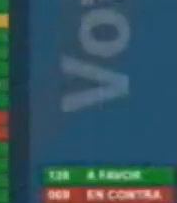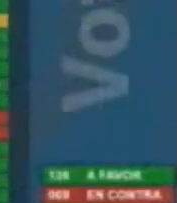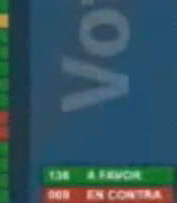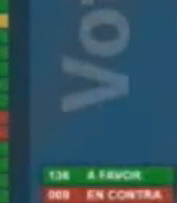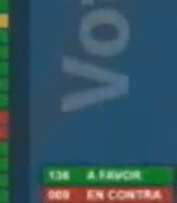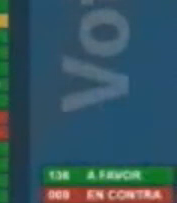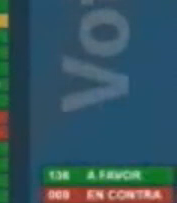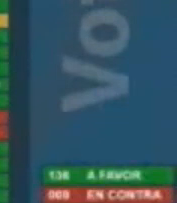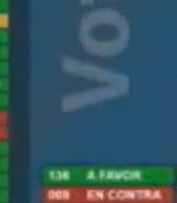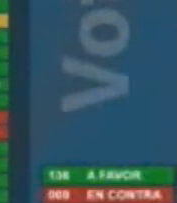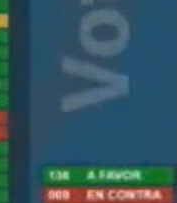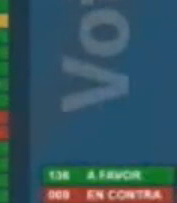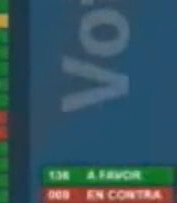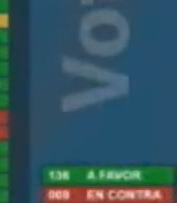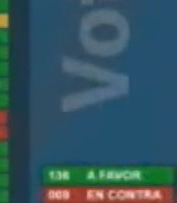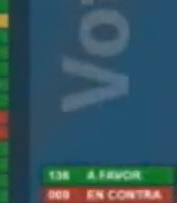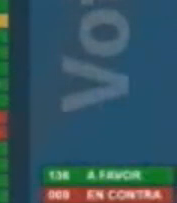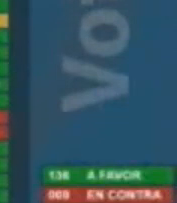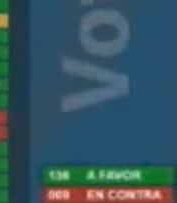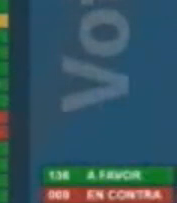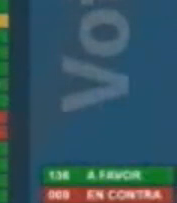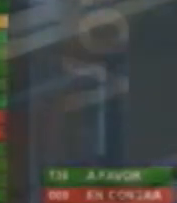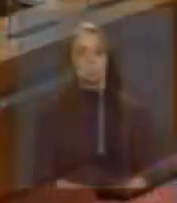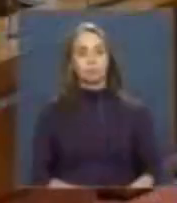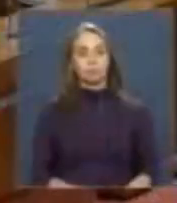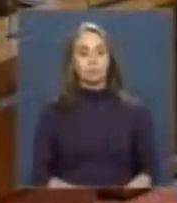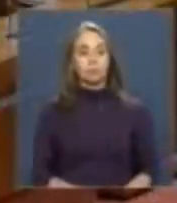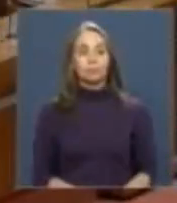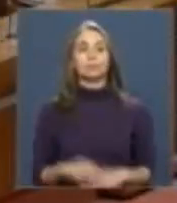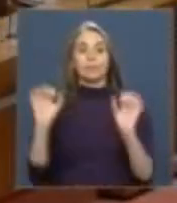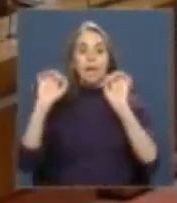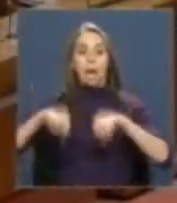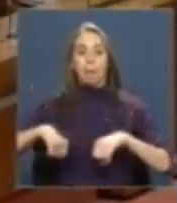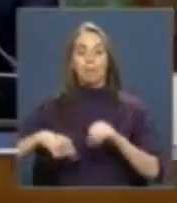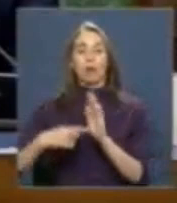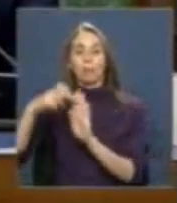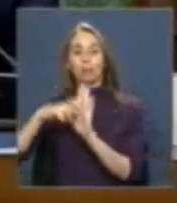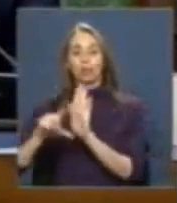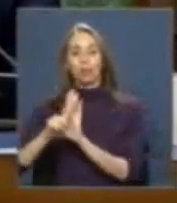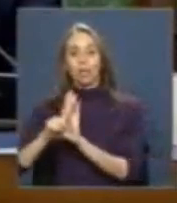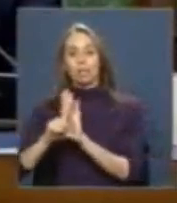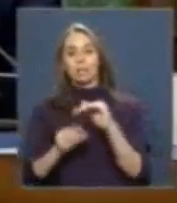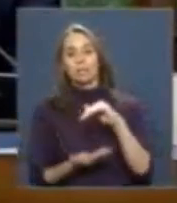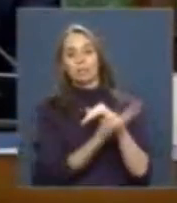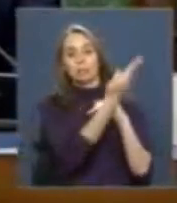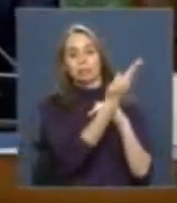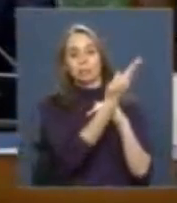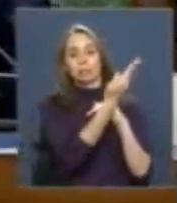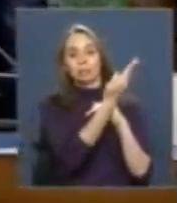9 en contra 7 abstenciones abro y despachado el proyecto a